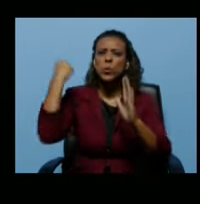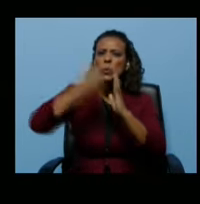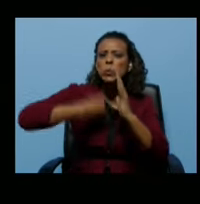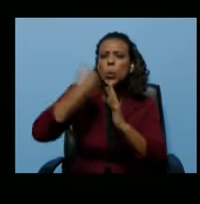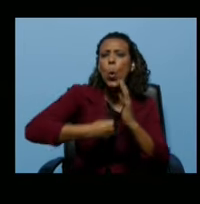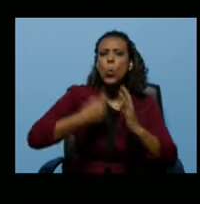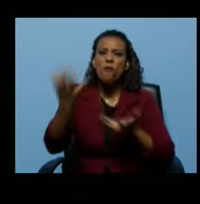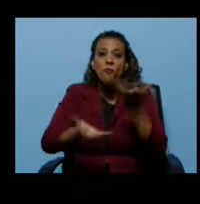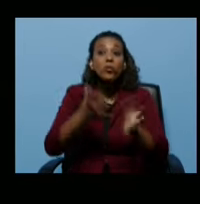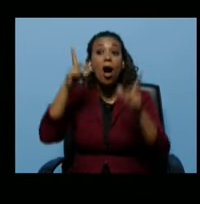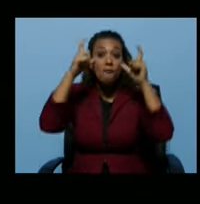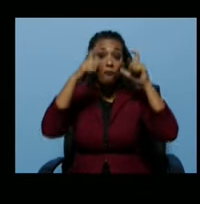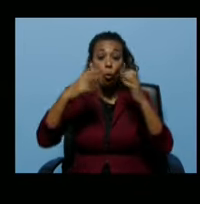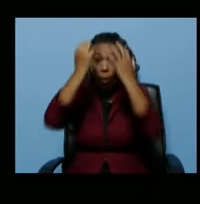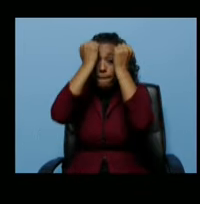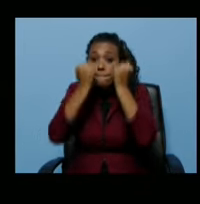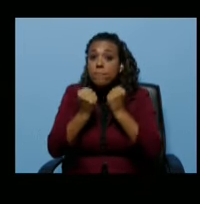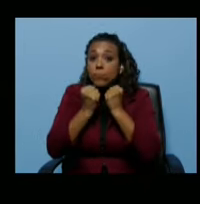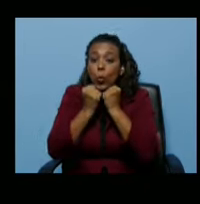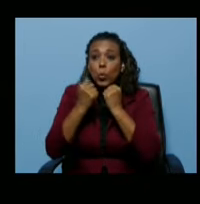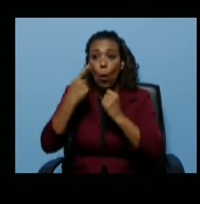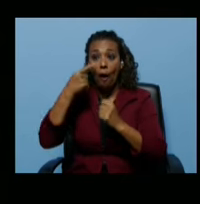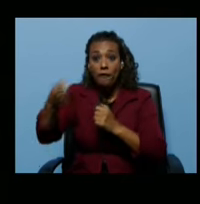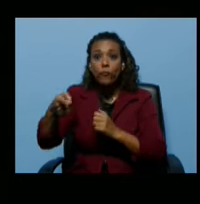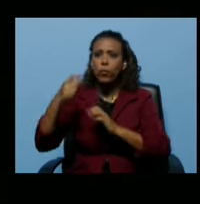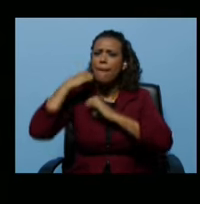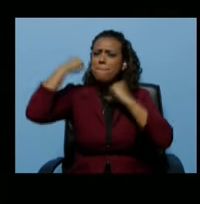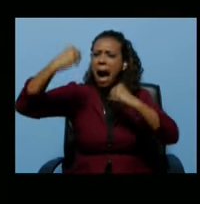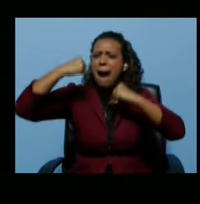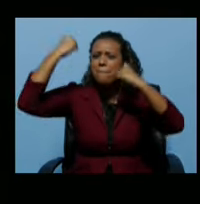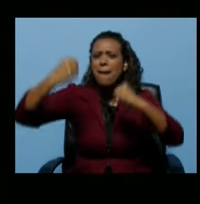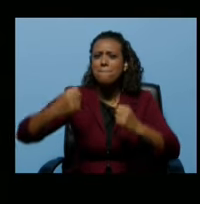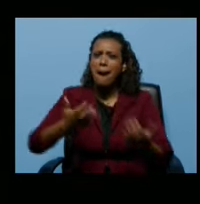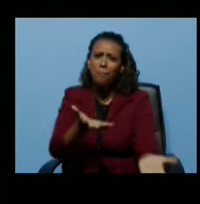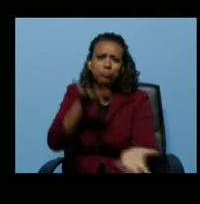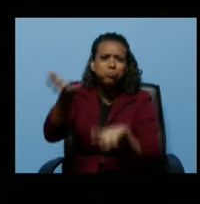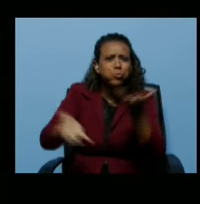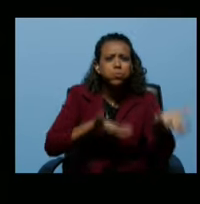creo que hay una foto de ella encapuchada inclusive en una manifestación.